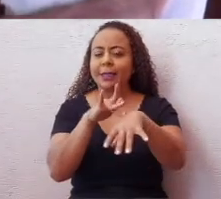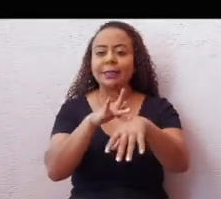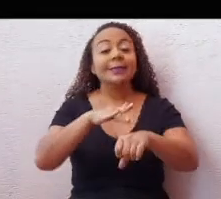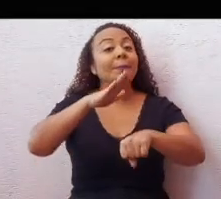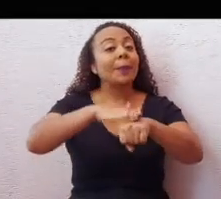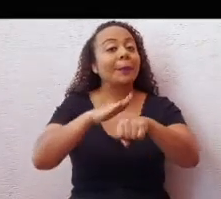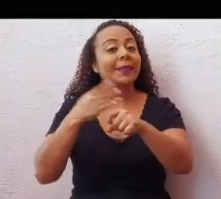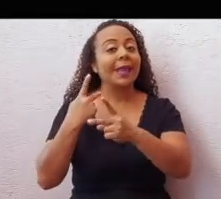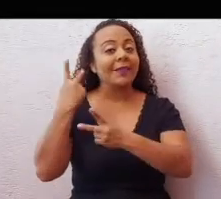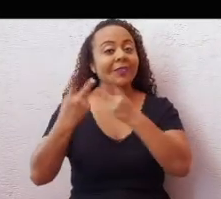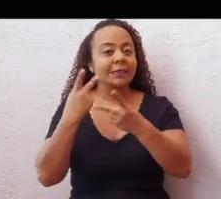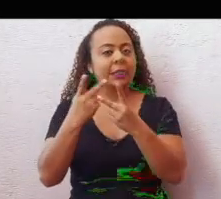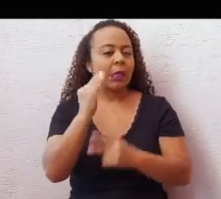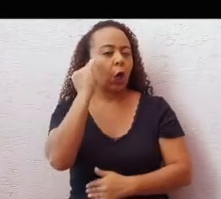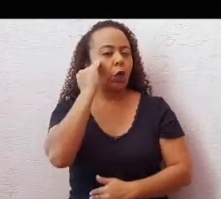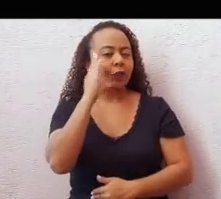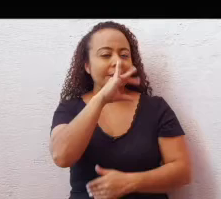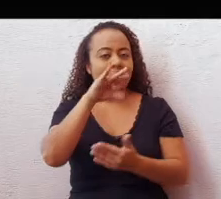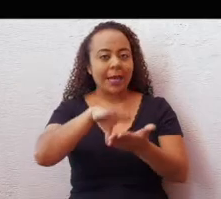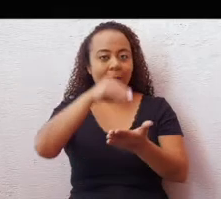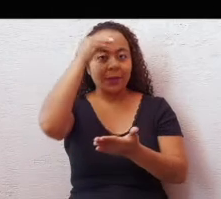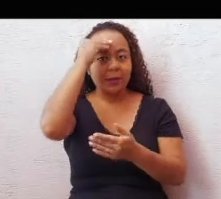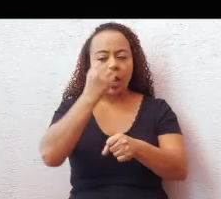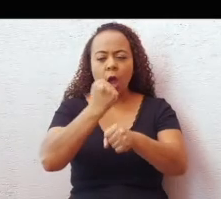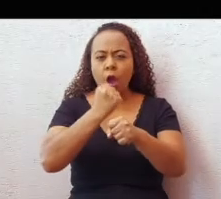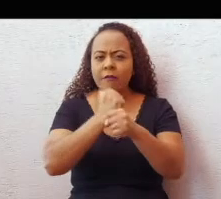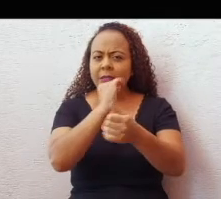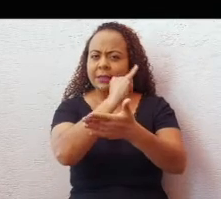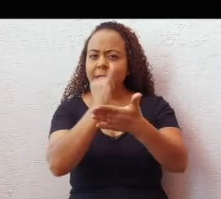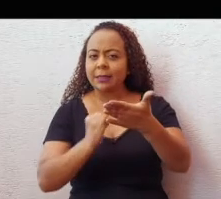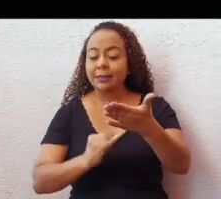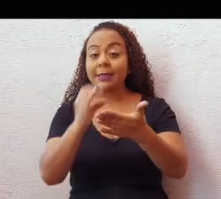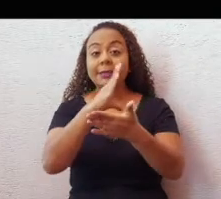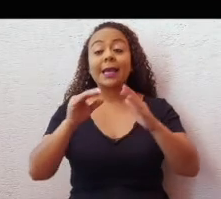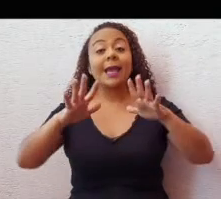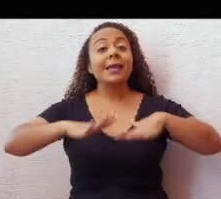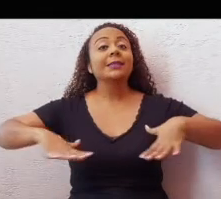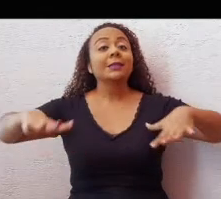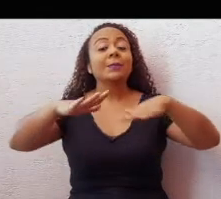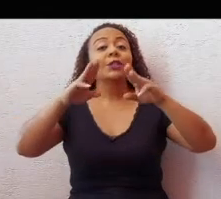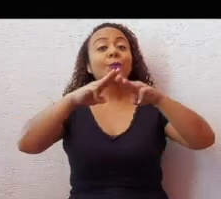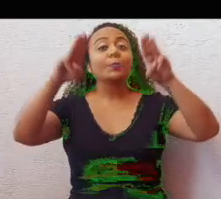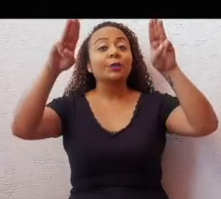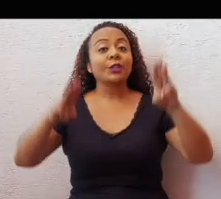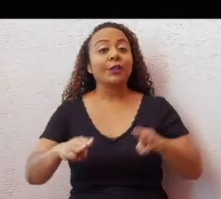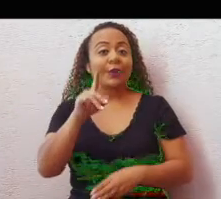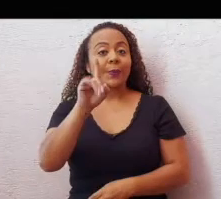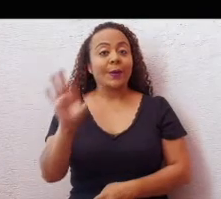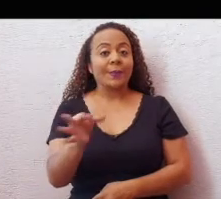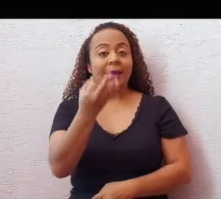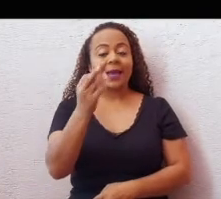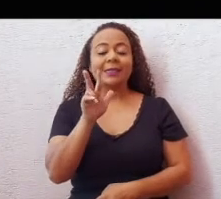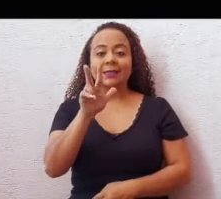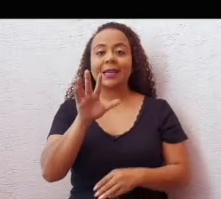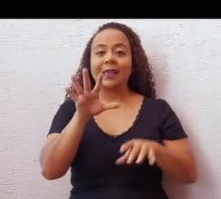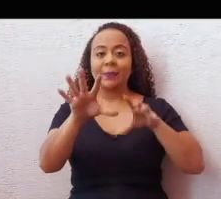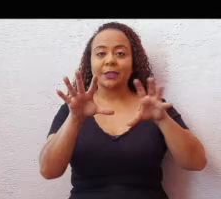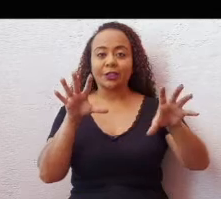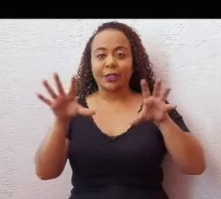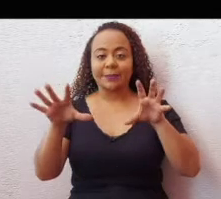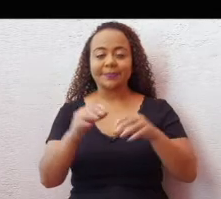permiten al visitante conocer y aprender de obras artísticas y de espacios del Museo de una manera tridimensional